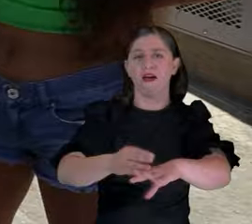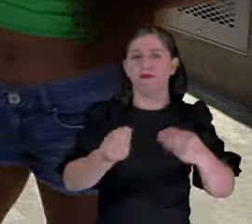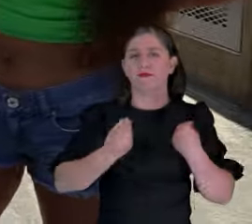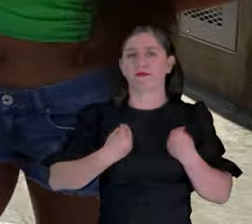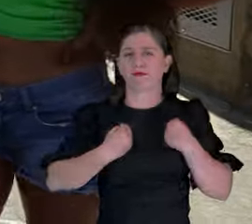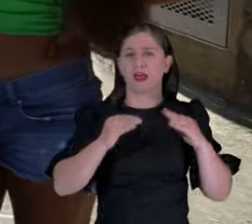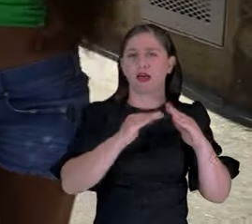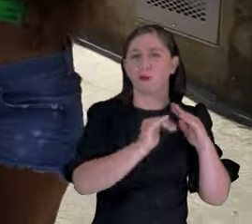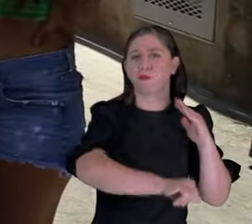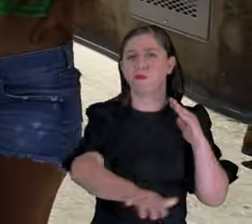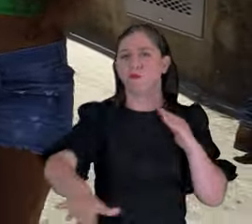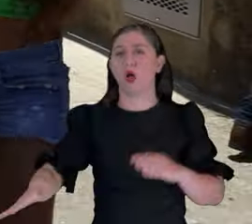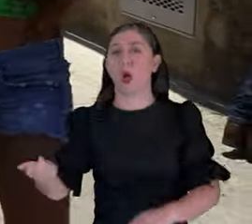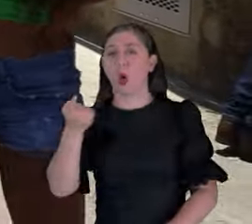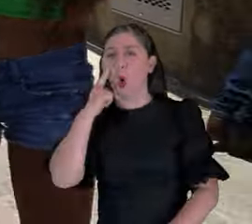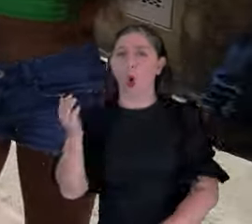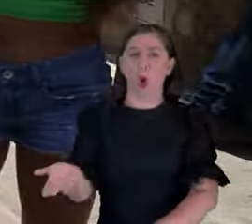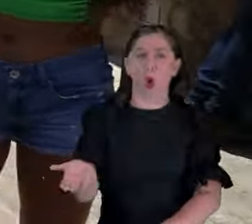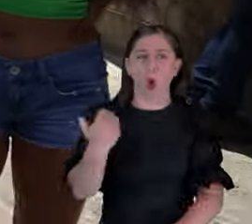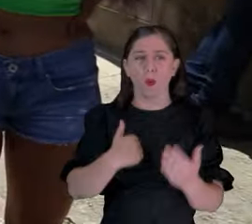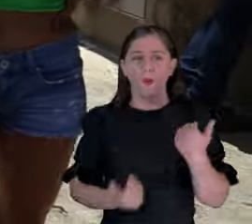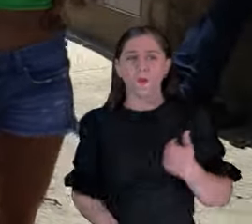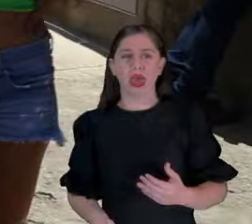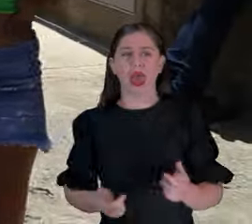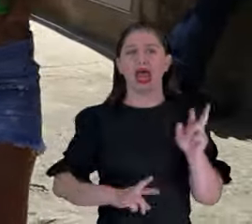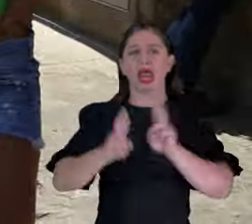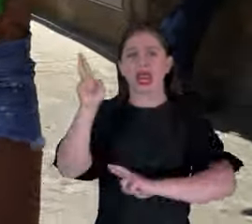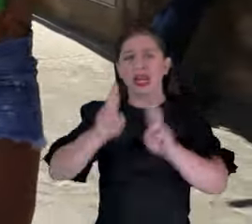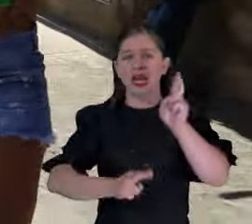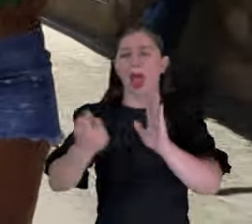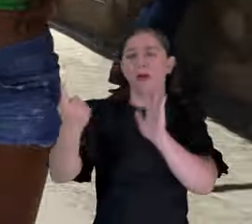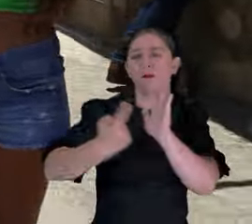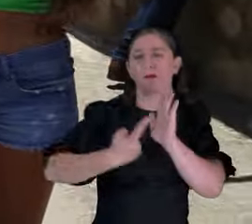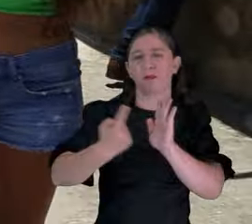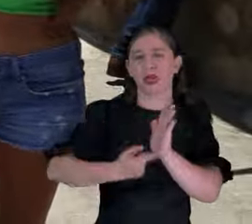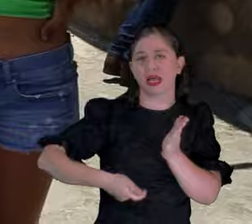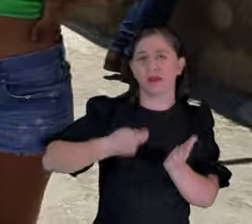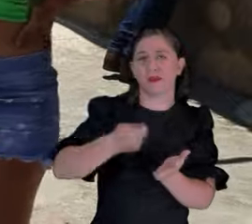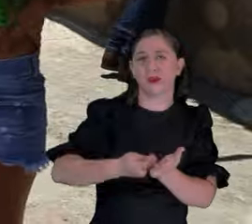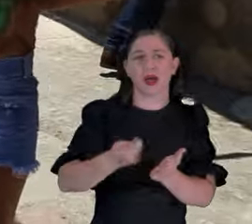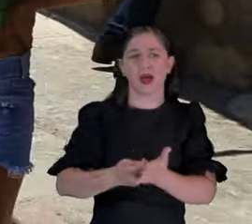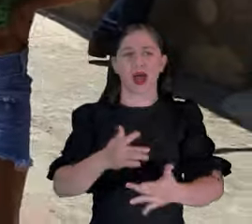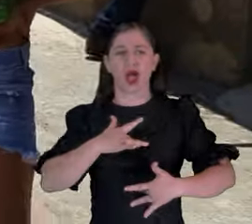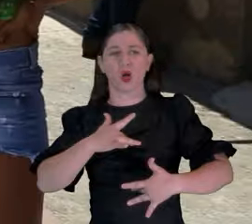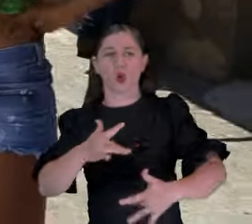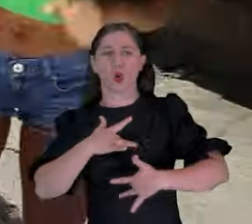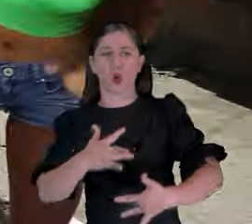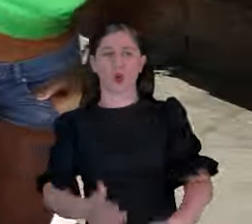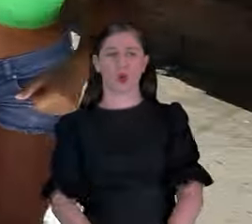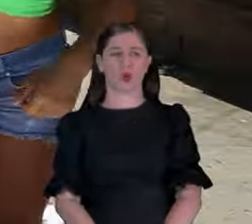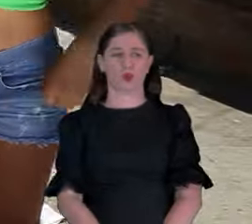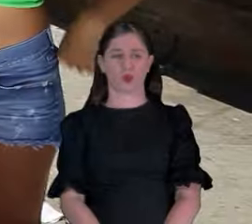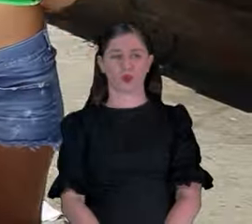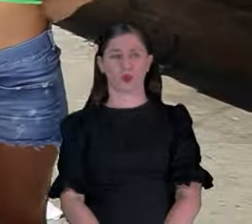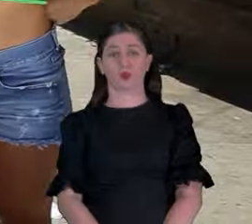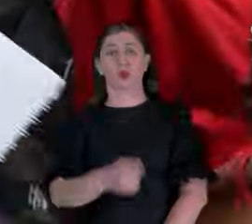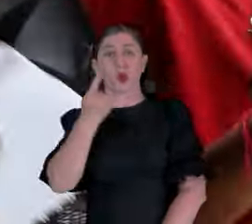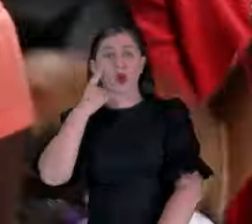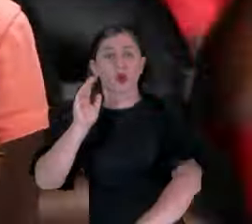Mi voz. Quería gente de mi barrio, pero no te quiero decir una cosa. Si tuvieras que la policía hispana,